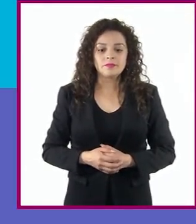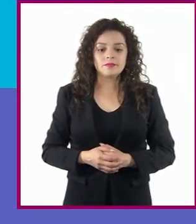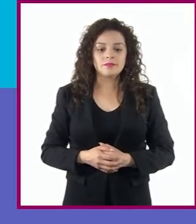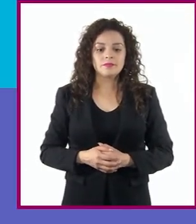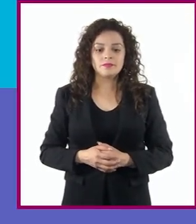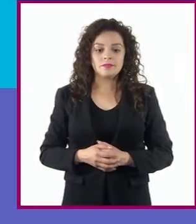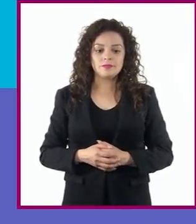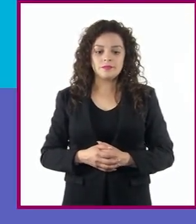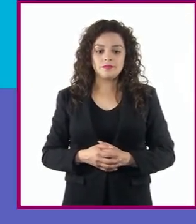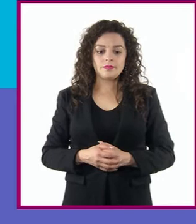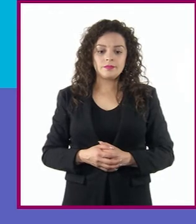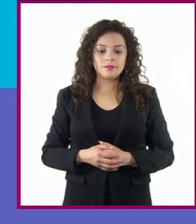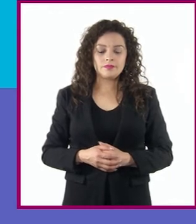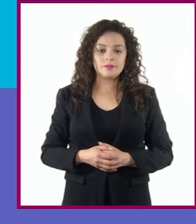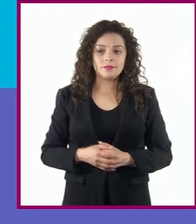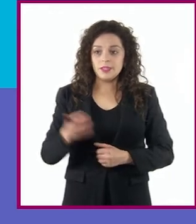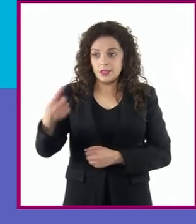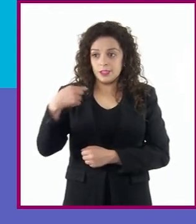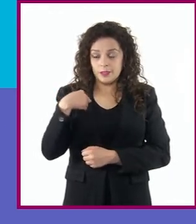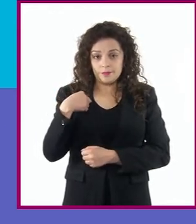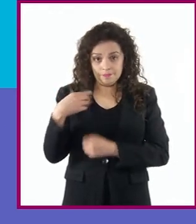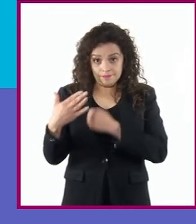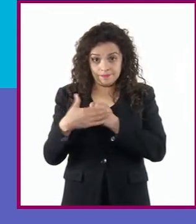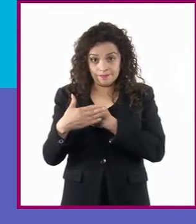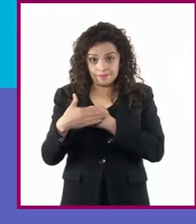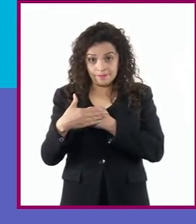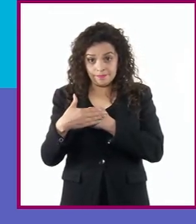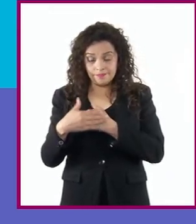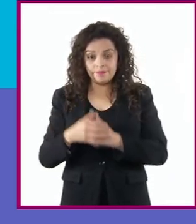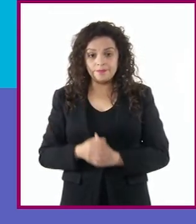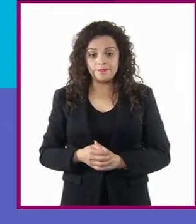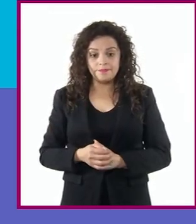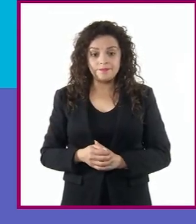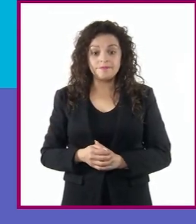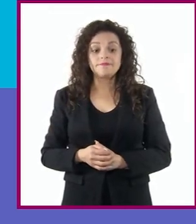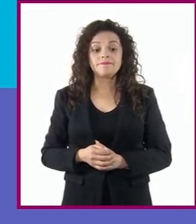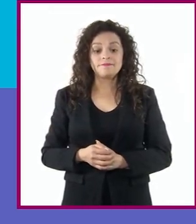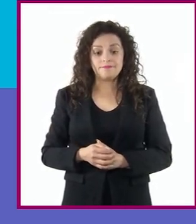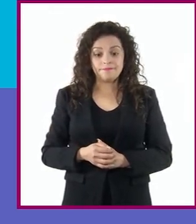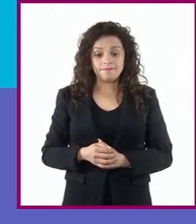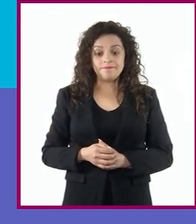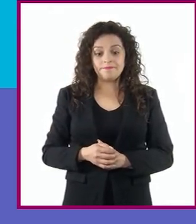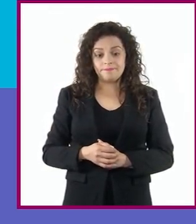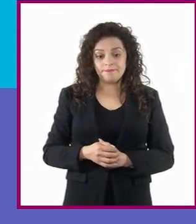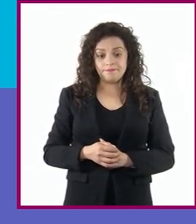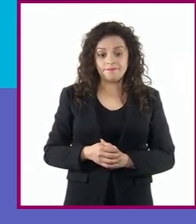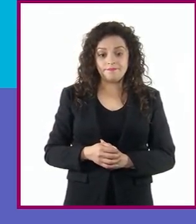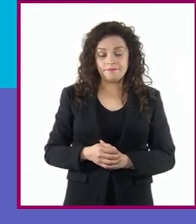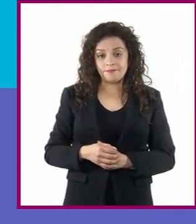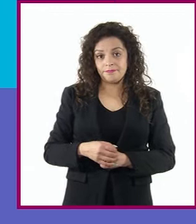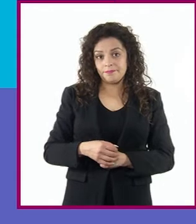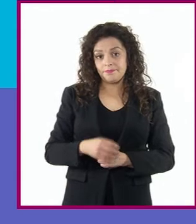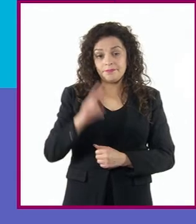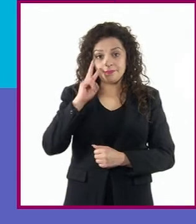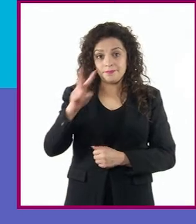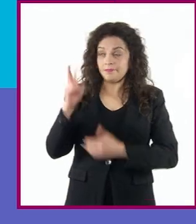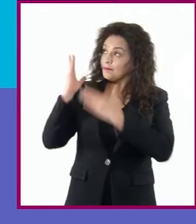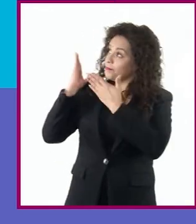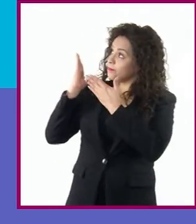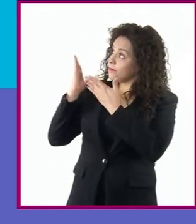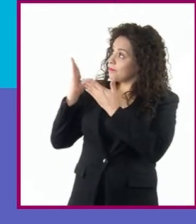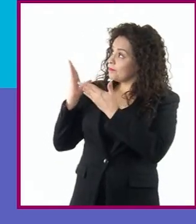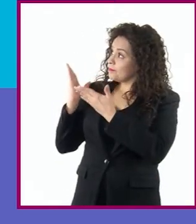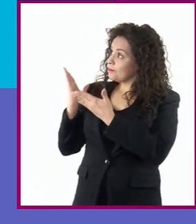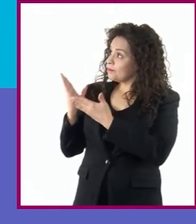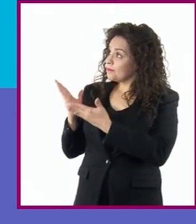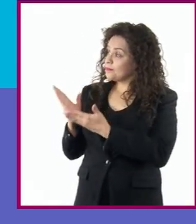¿Llama vuestra señoría? Para la cólera mía, gusto esa flema me da. Corred necio en hora